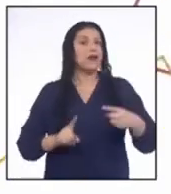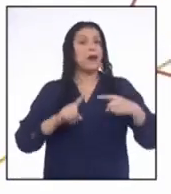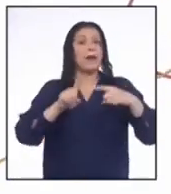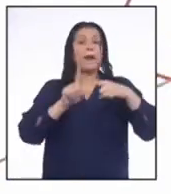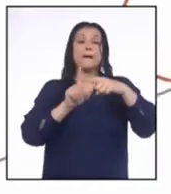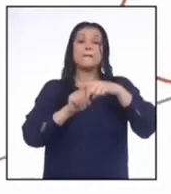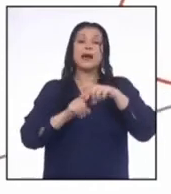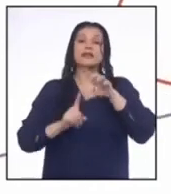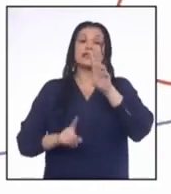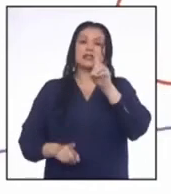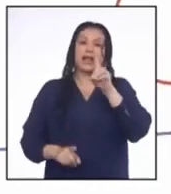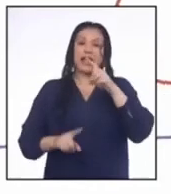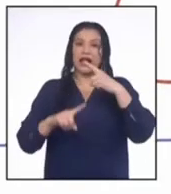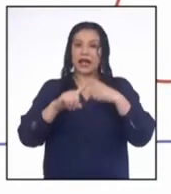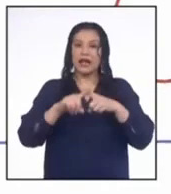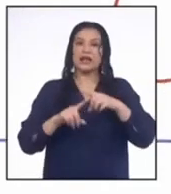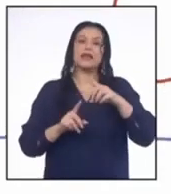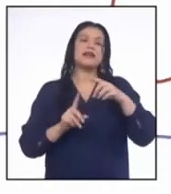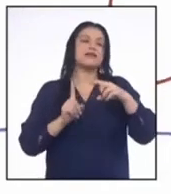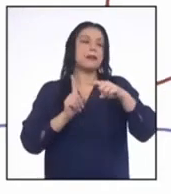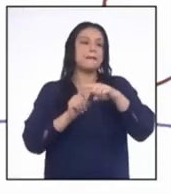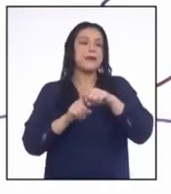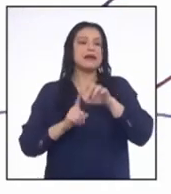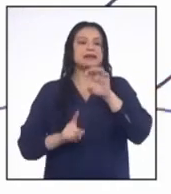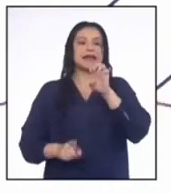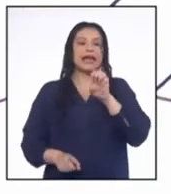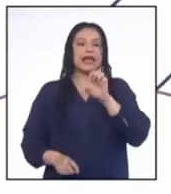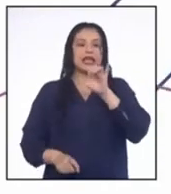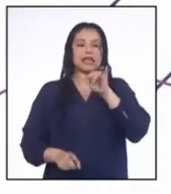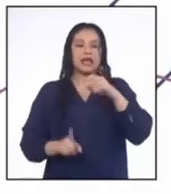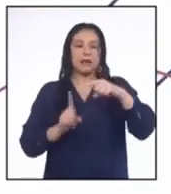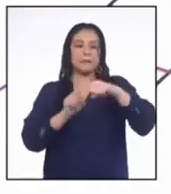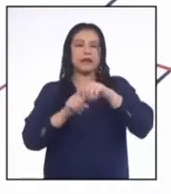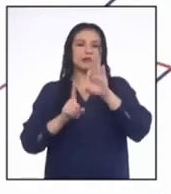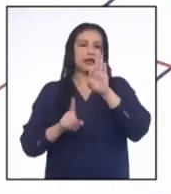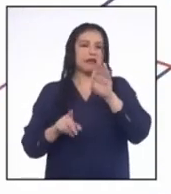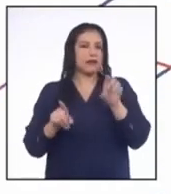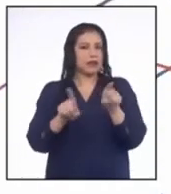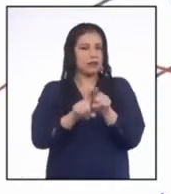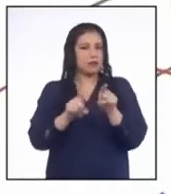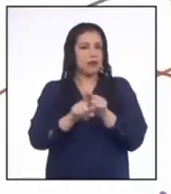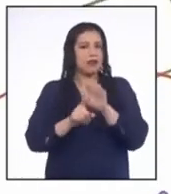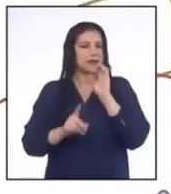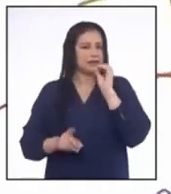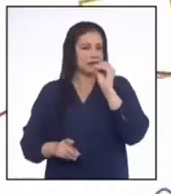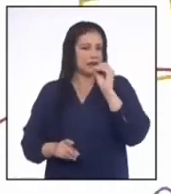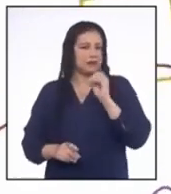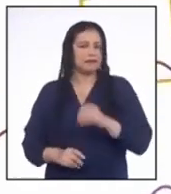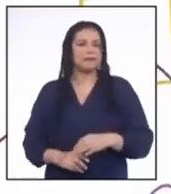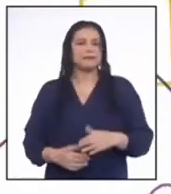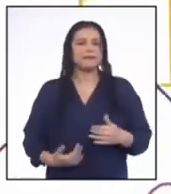más dx más ey más f es igual a